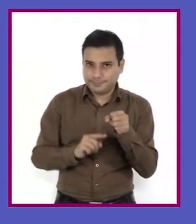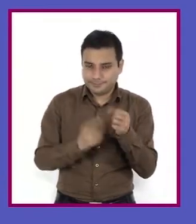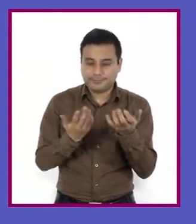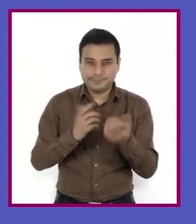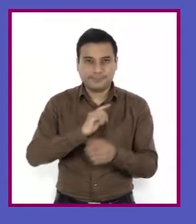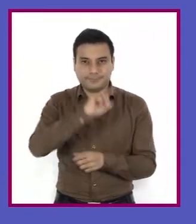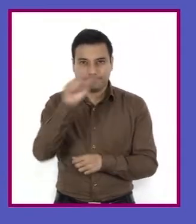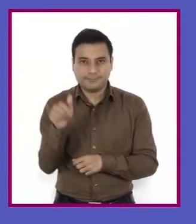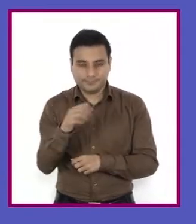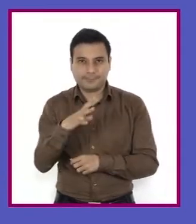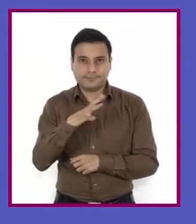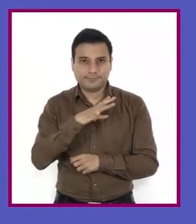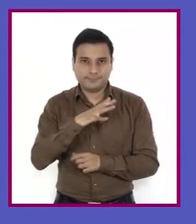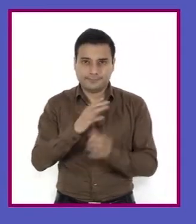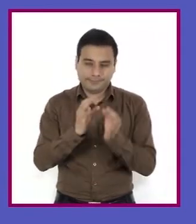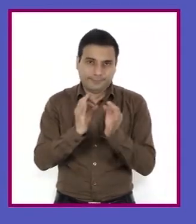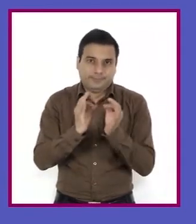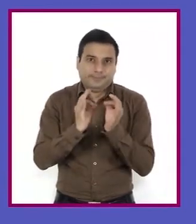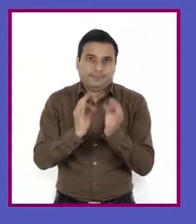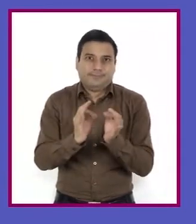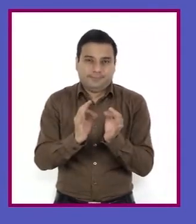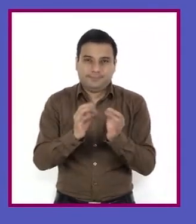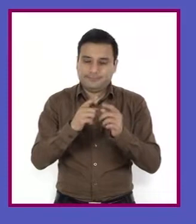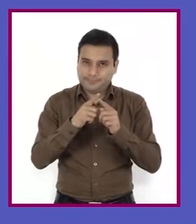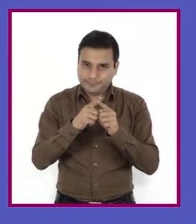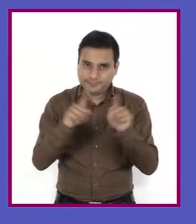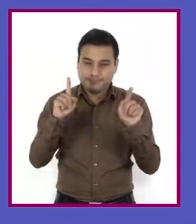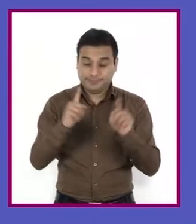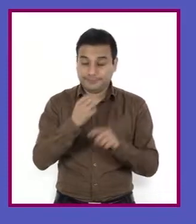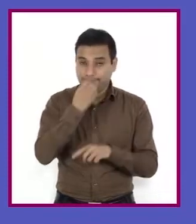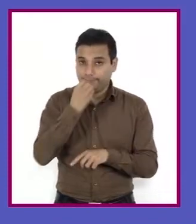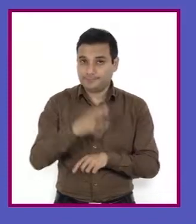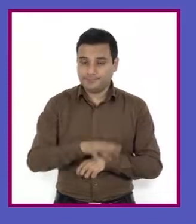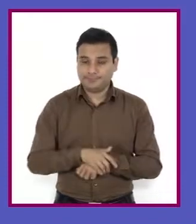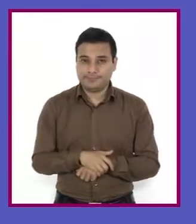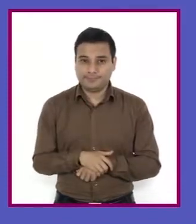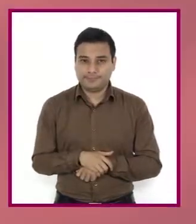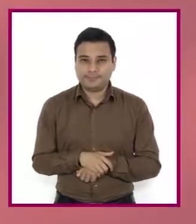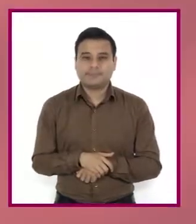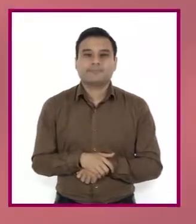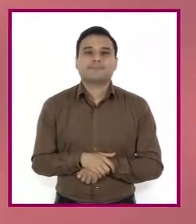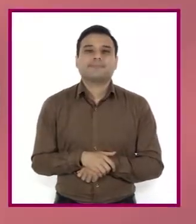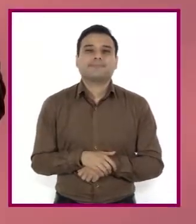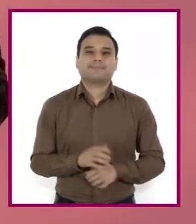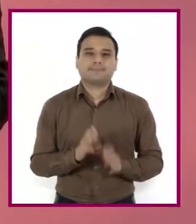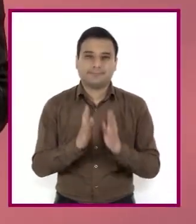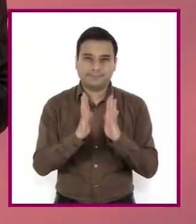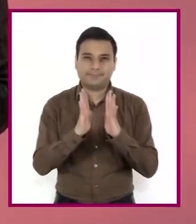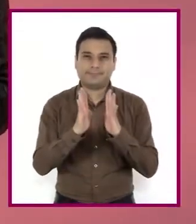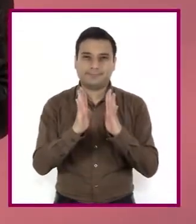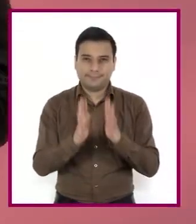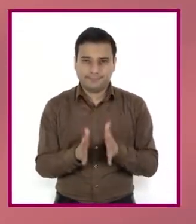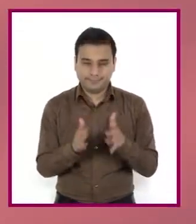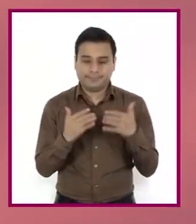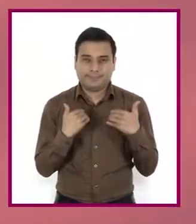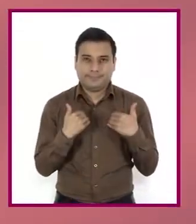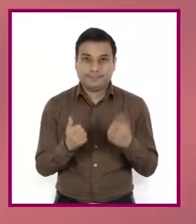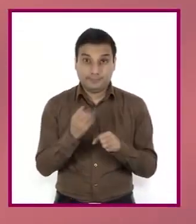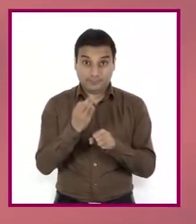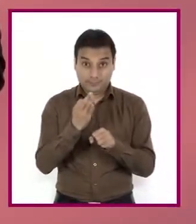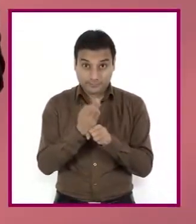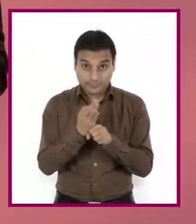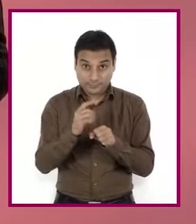generan una estructura o composición diferente y auténtica. O sea, ¿vamos a colorear en esta